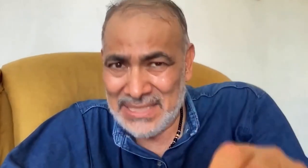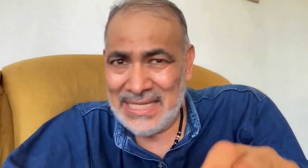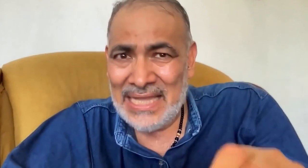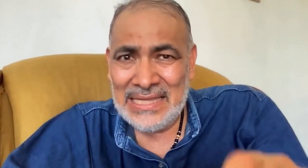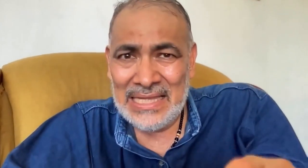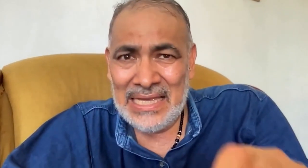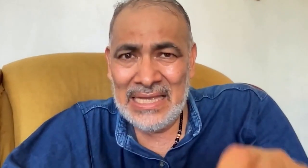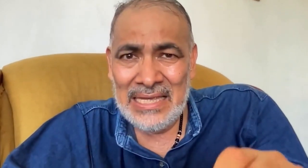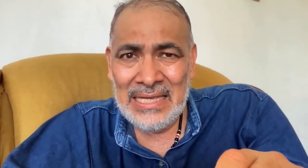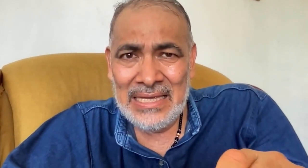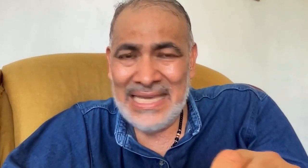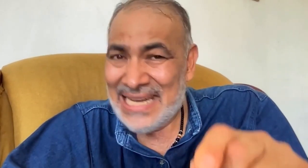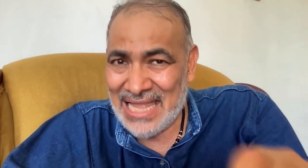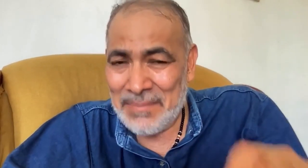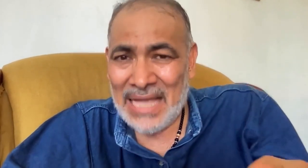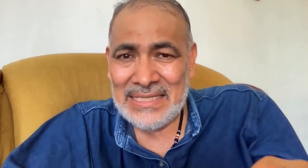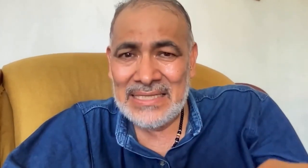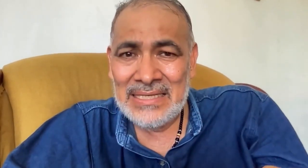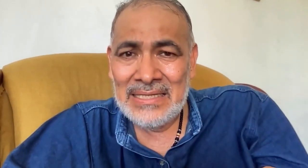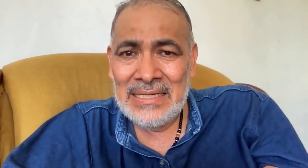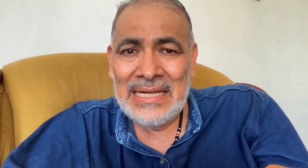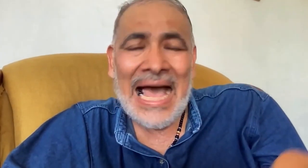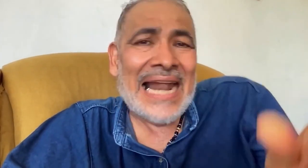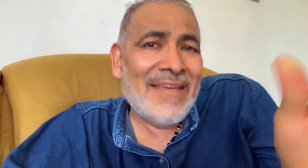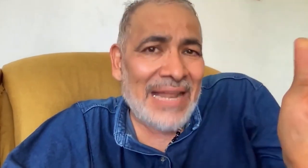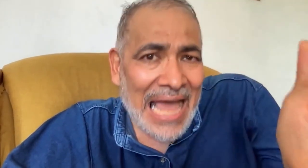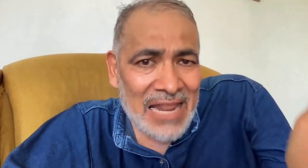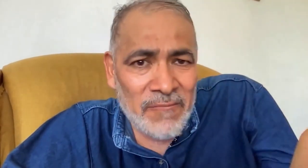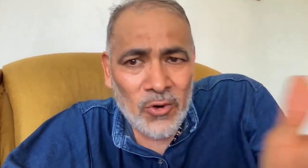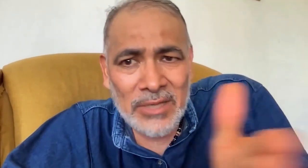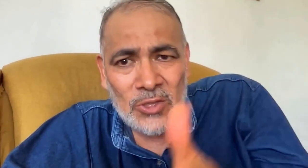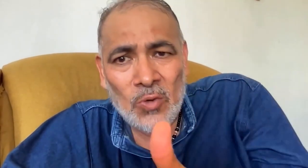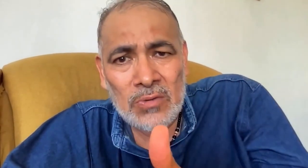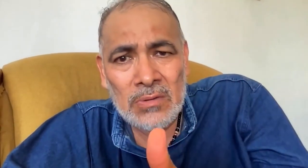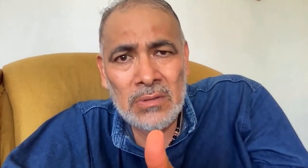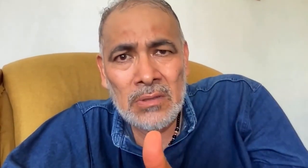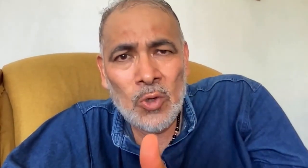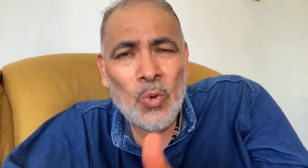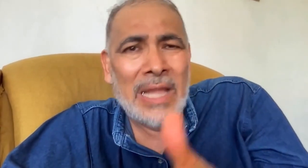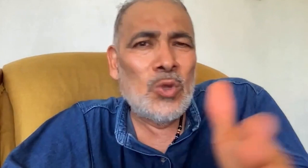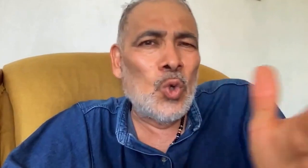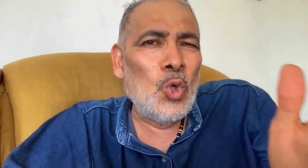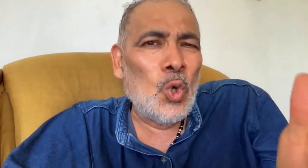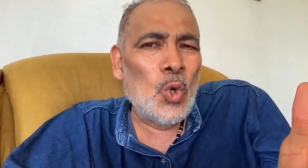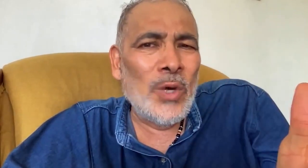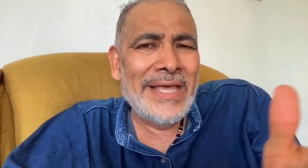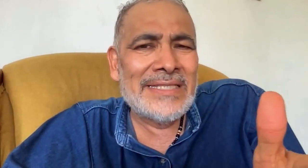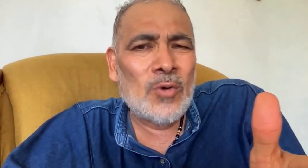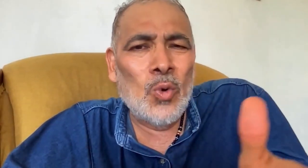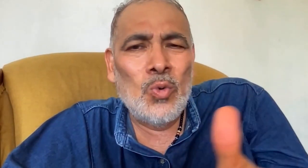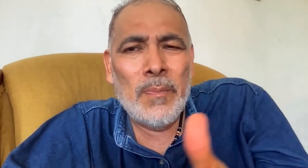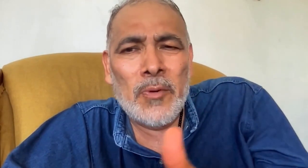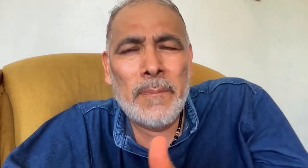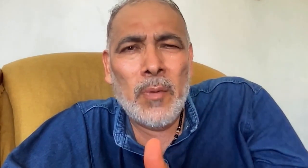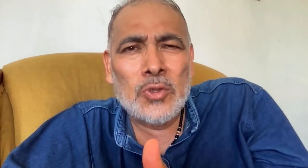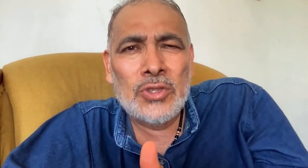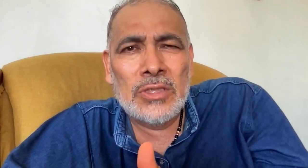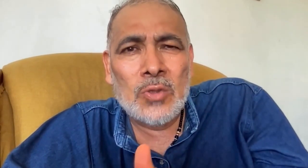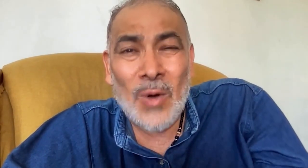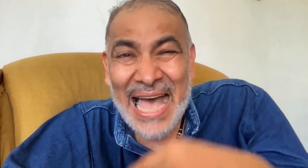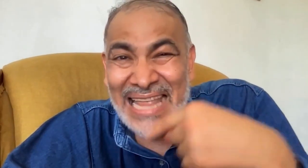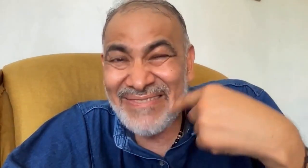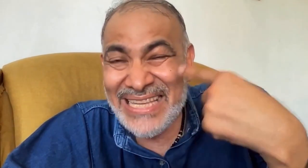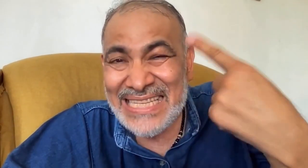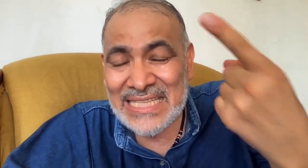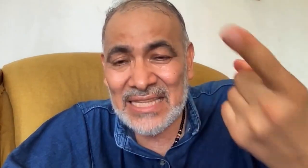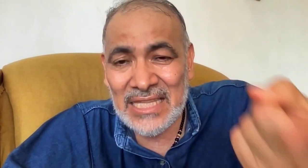el presidente y nada más, a revelar información cuando no es con un